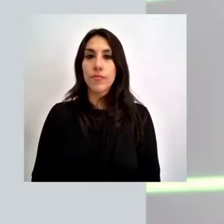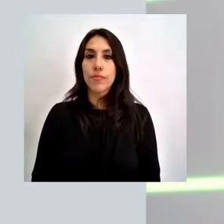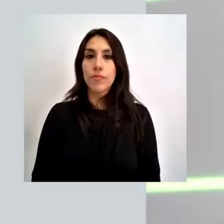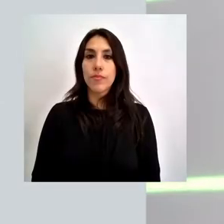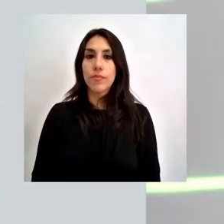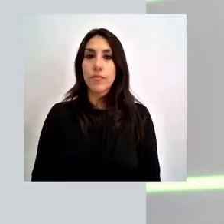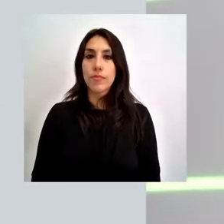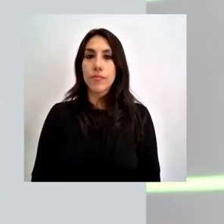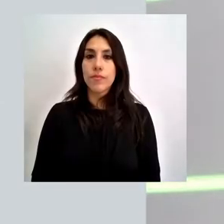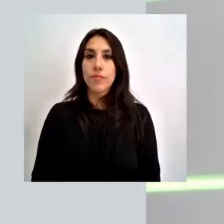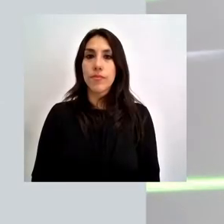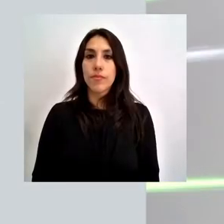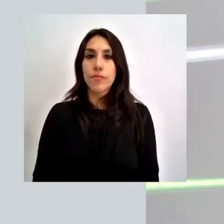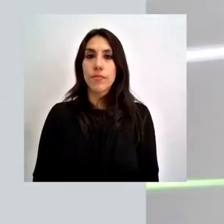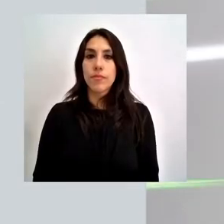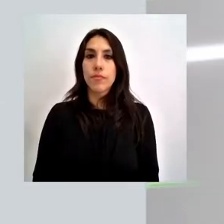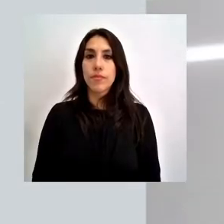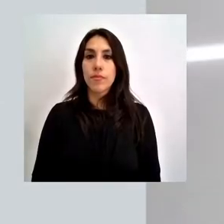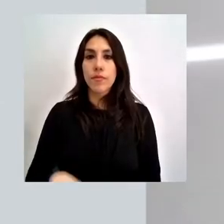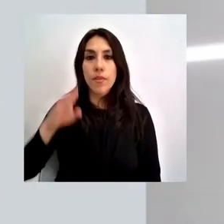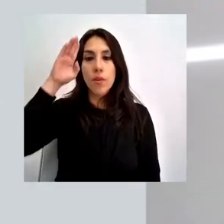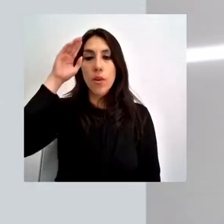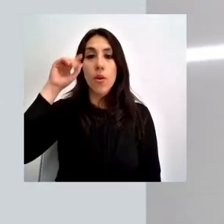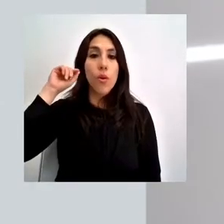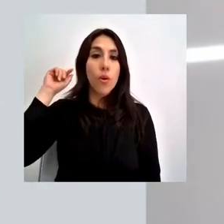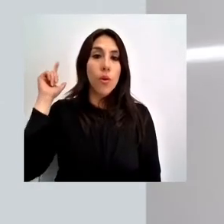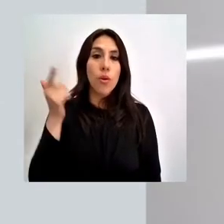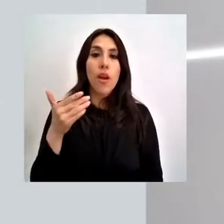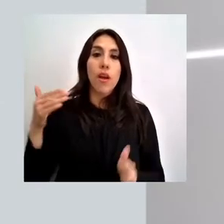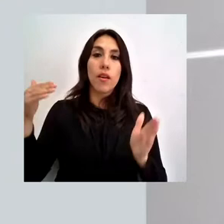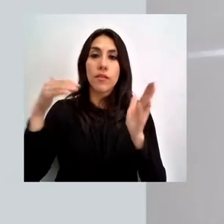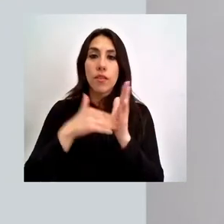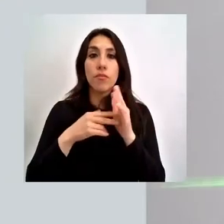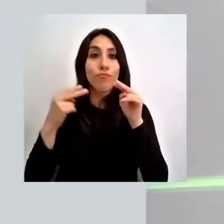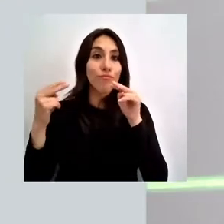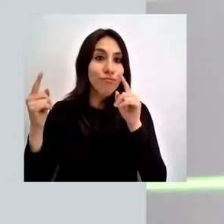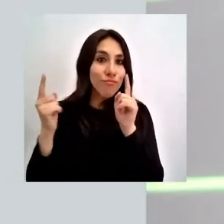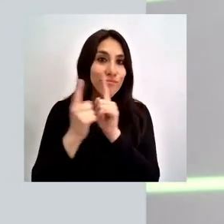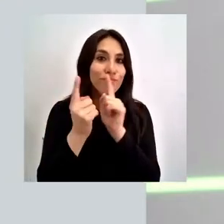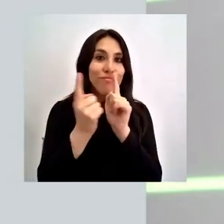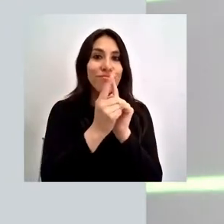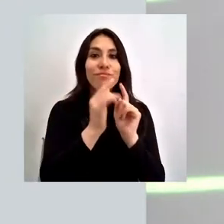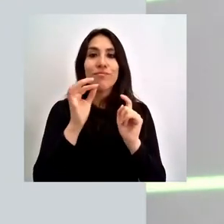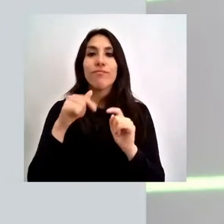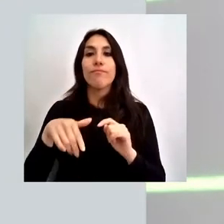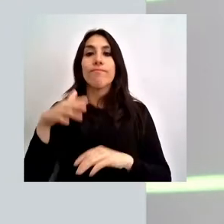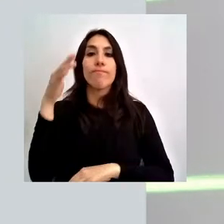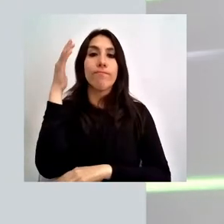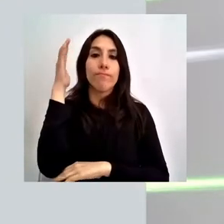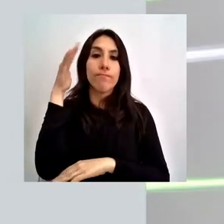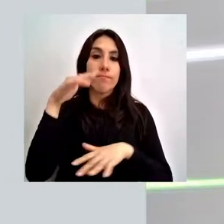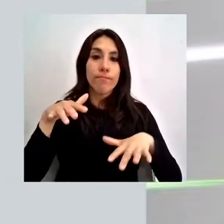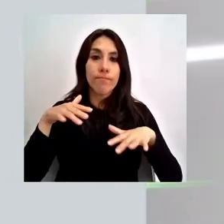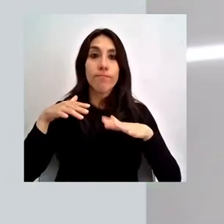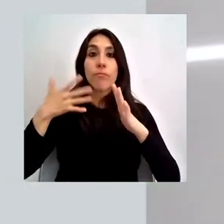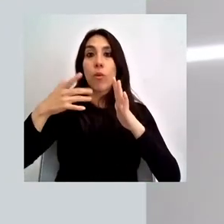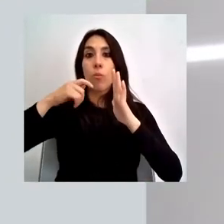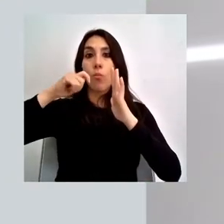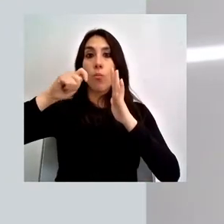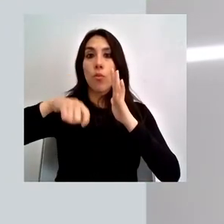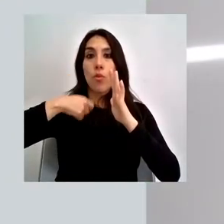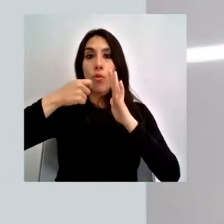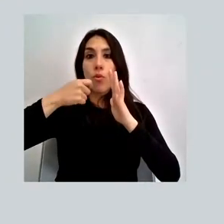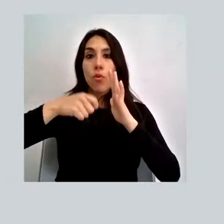hola a todos nuevamente nos encontramos en nuestra conferencia de ciro projects para américa latina y el mundo hispanoparlante